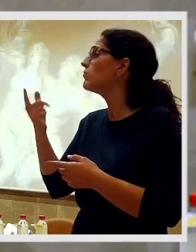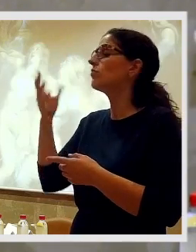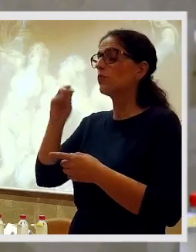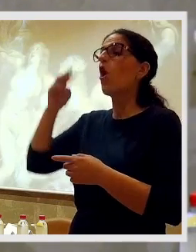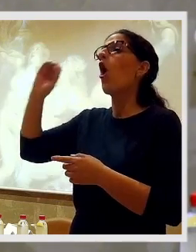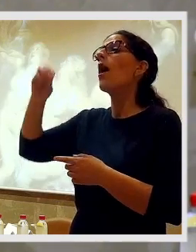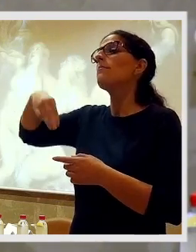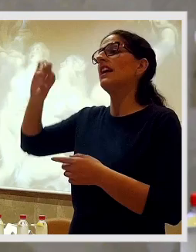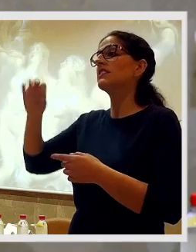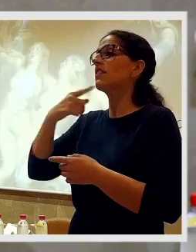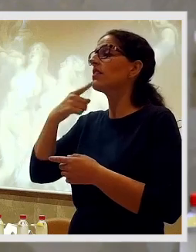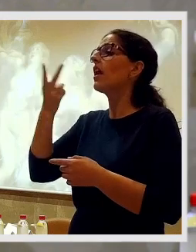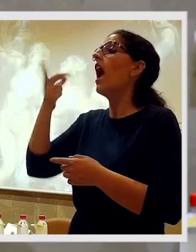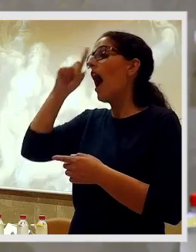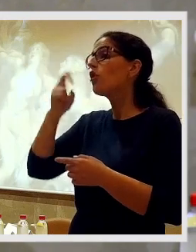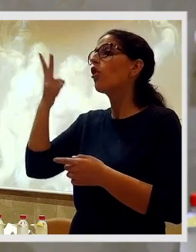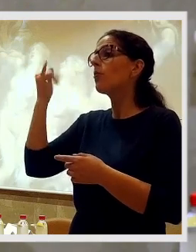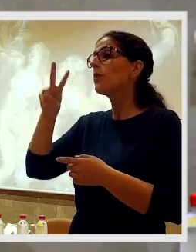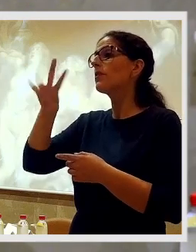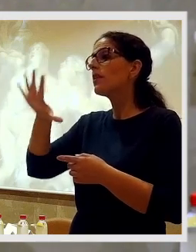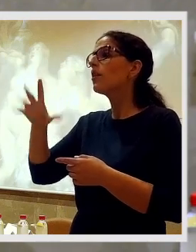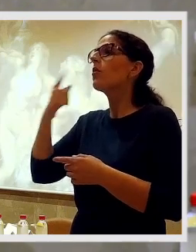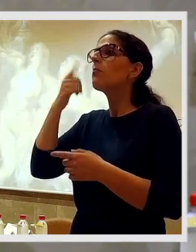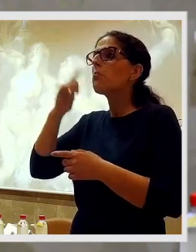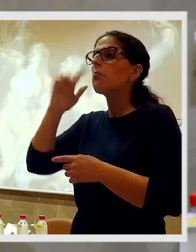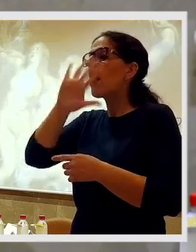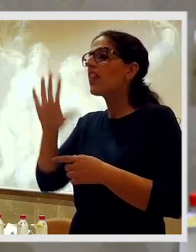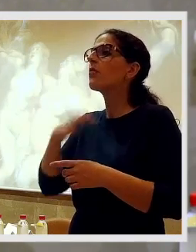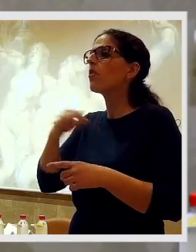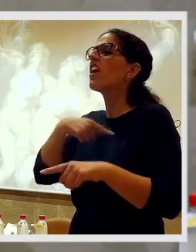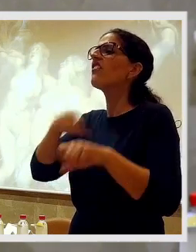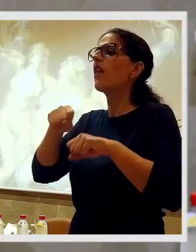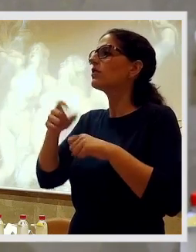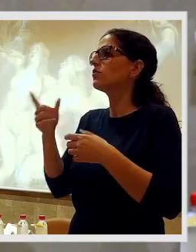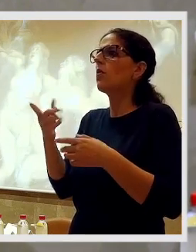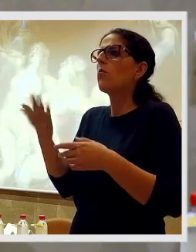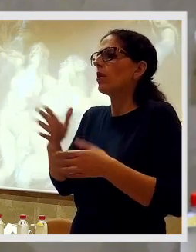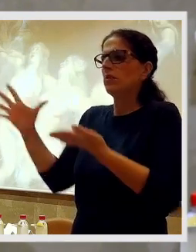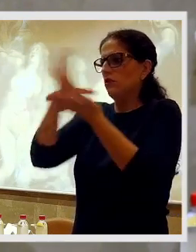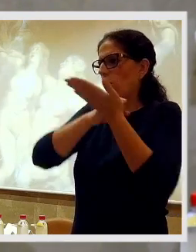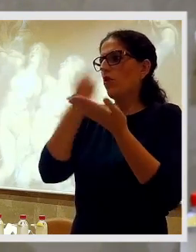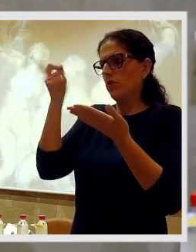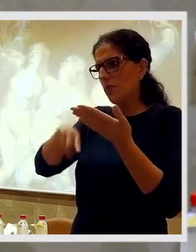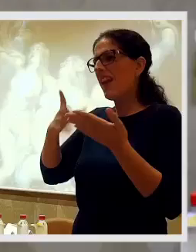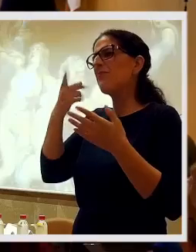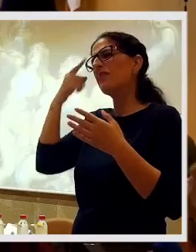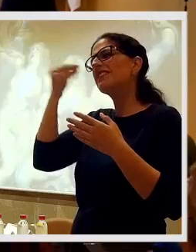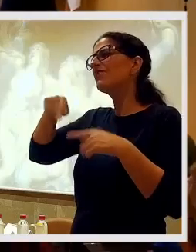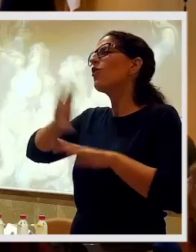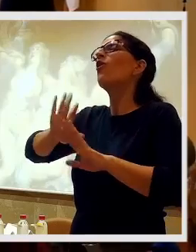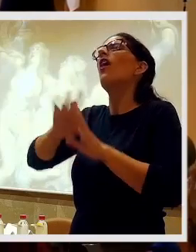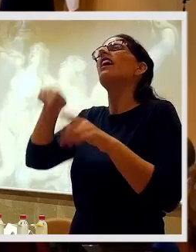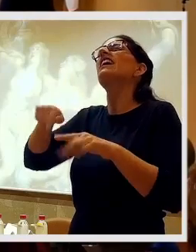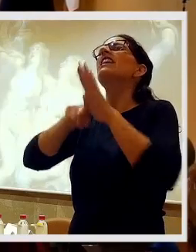Salud piensa que en el año 2025 el infarto probablemente será la primera causa de muerte también en esos países.